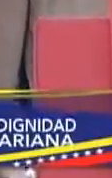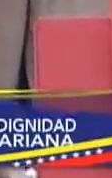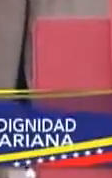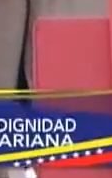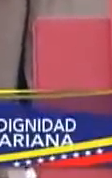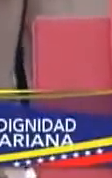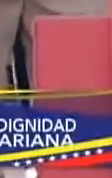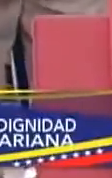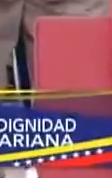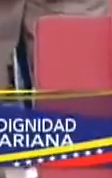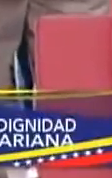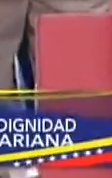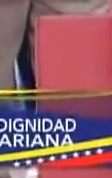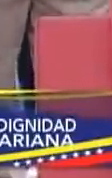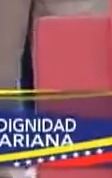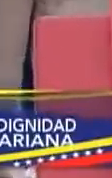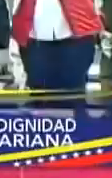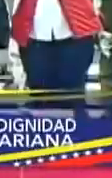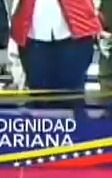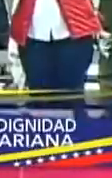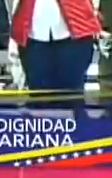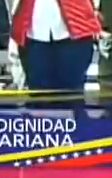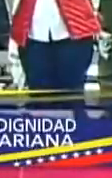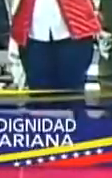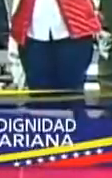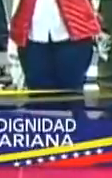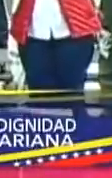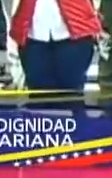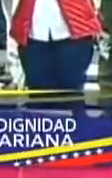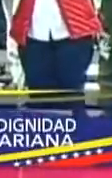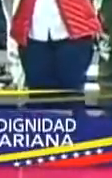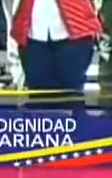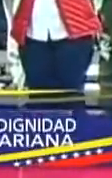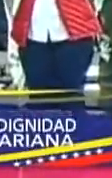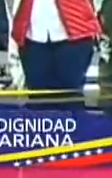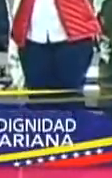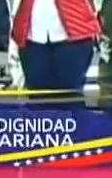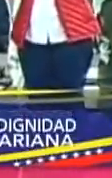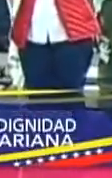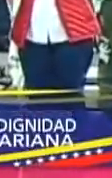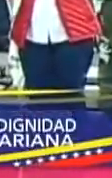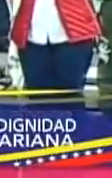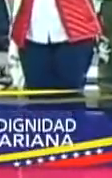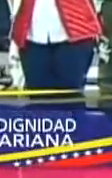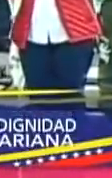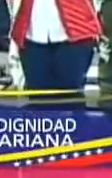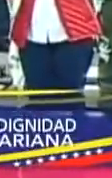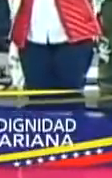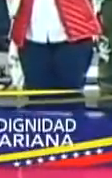y 13 de abril del año 2002. ¡Valió la pena!